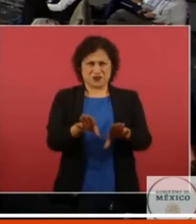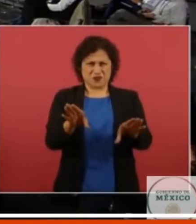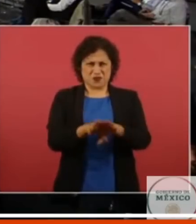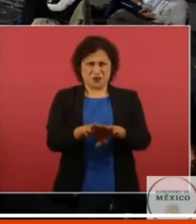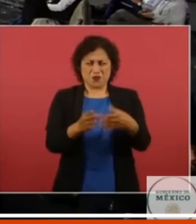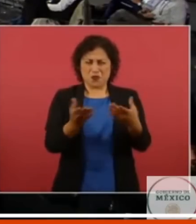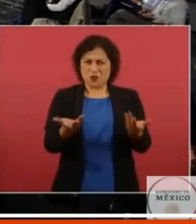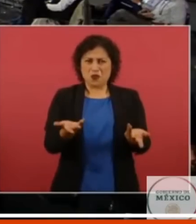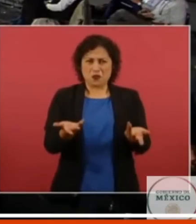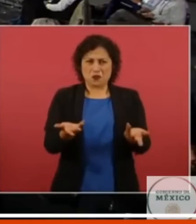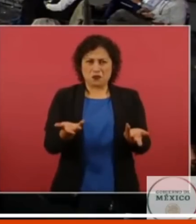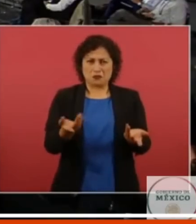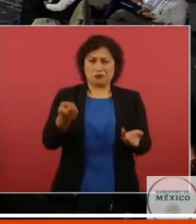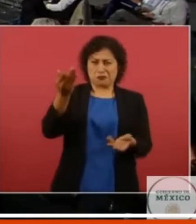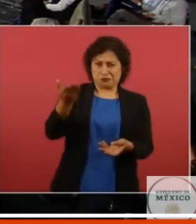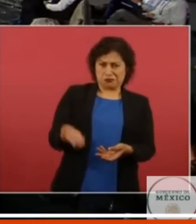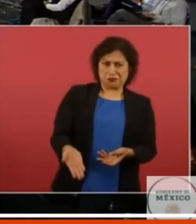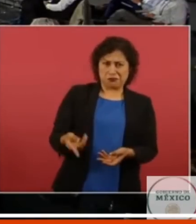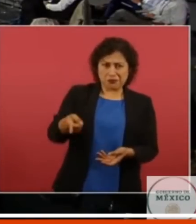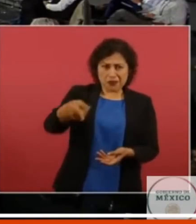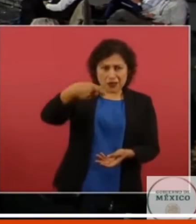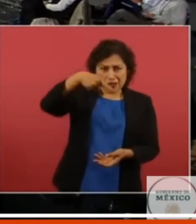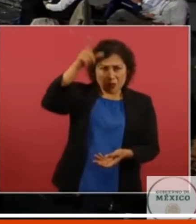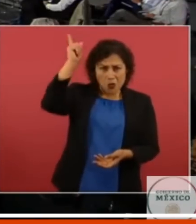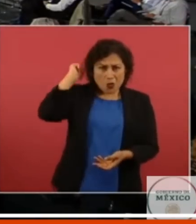que un loco